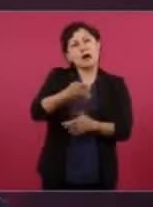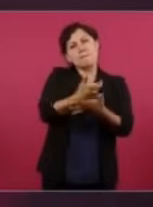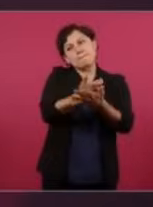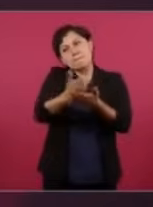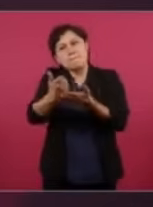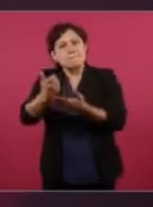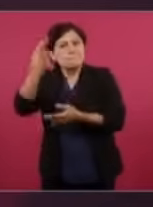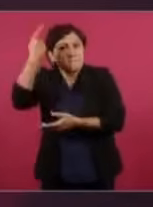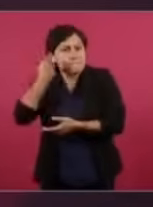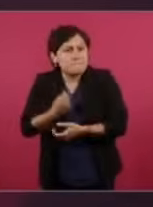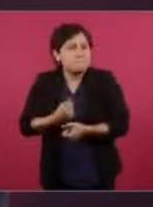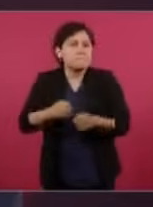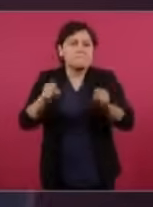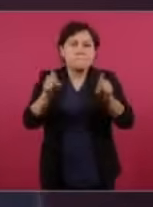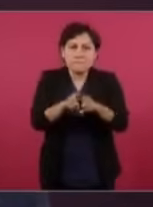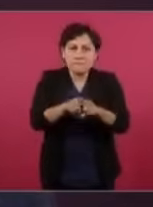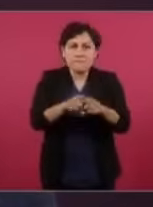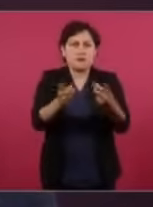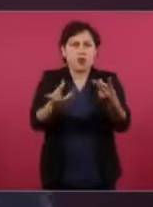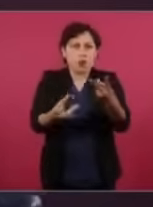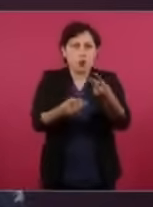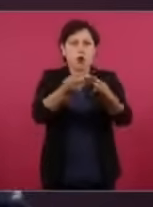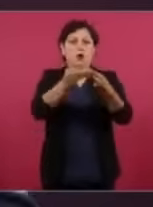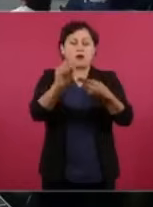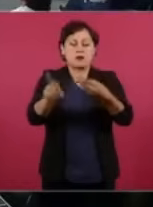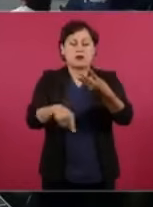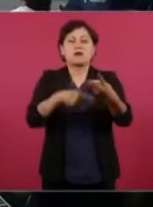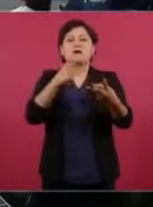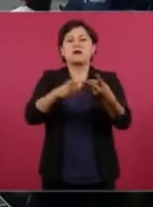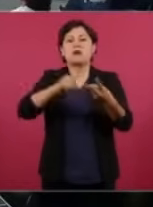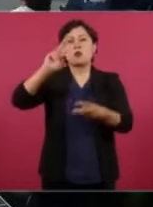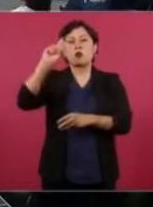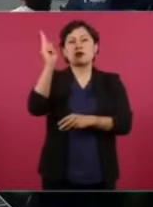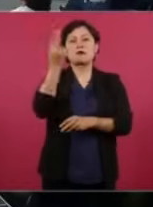y otro tanto de la Universidad de Sinaloa